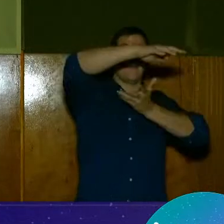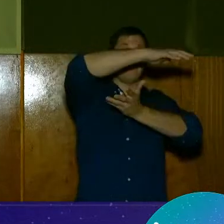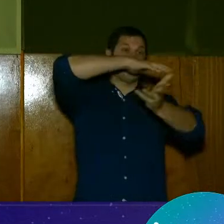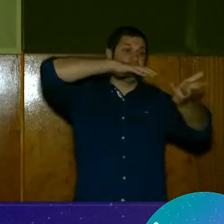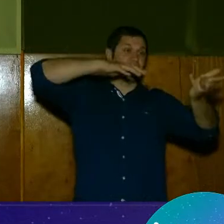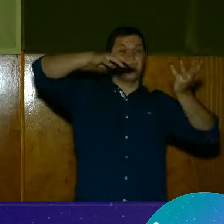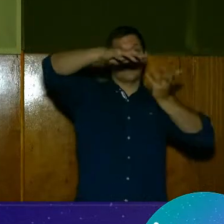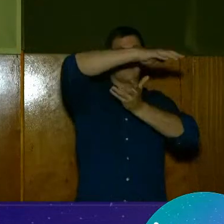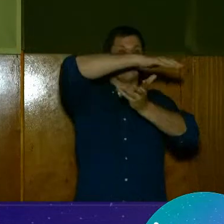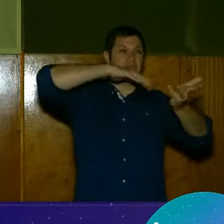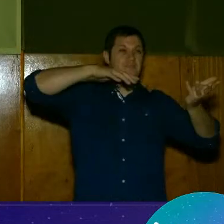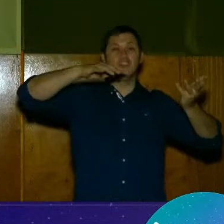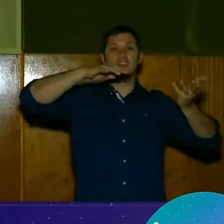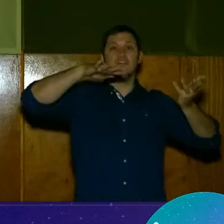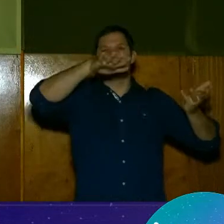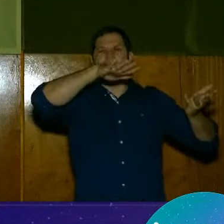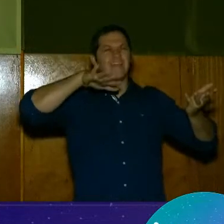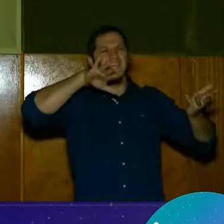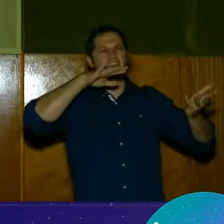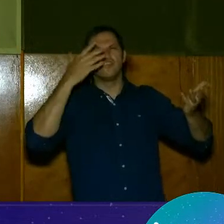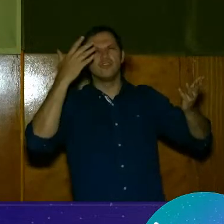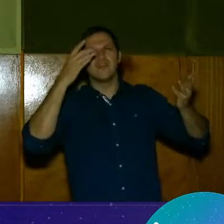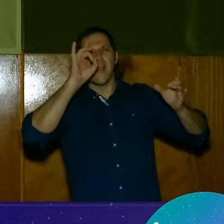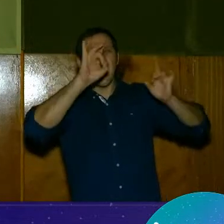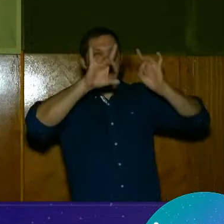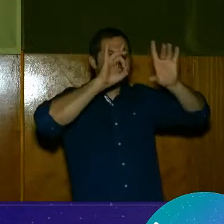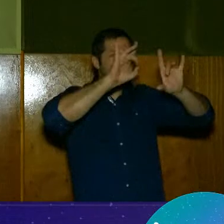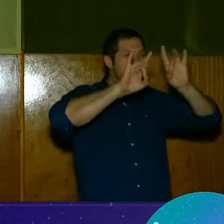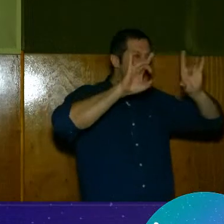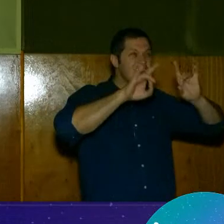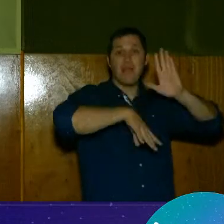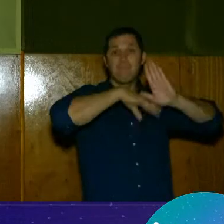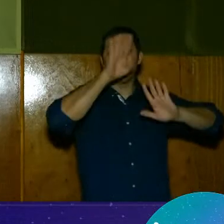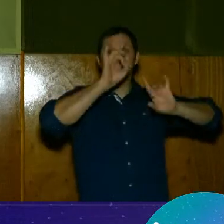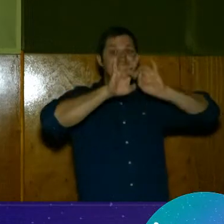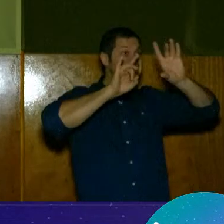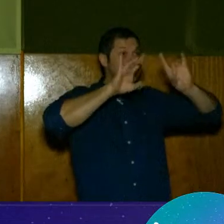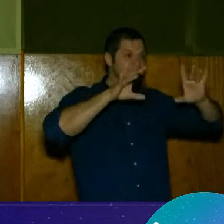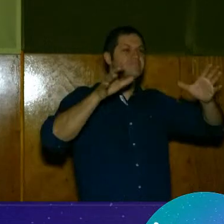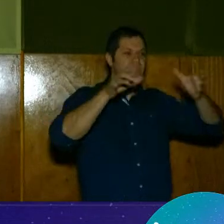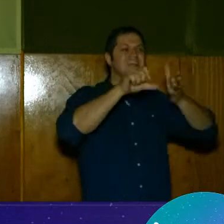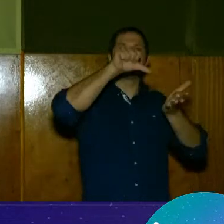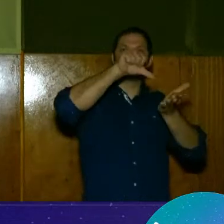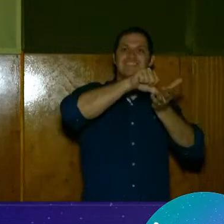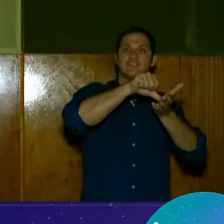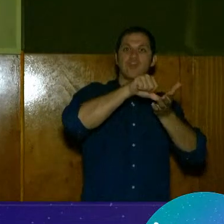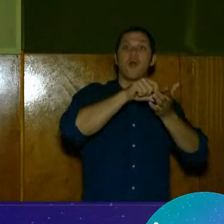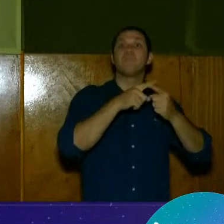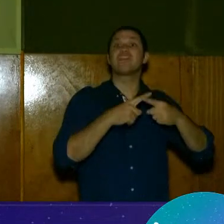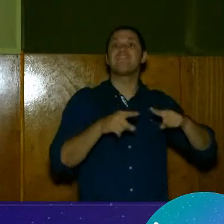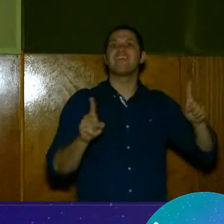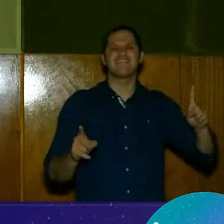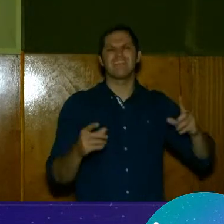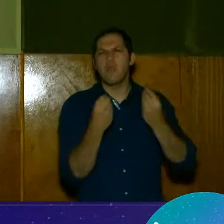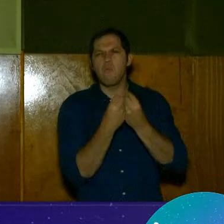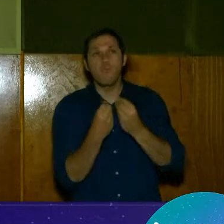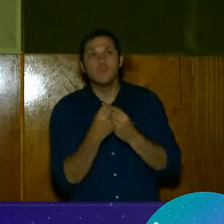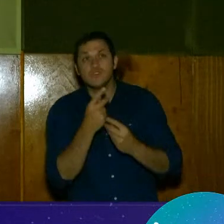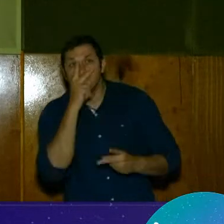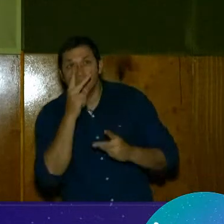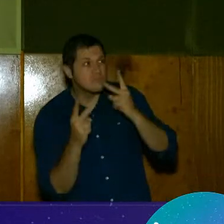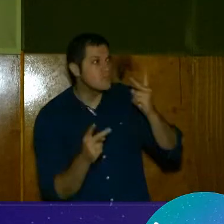están dentro de un halo de materia oscura eso quiere decir que no la mayor parte de la masa de la galaxia está en el centro